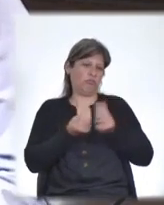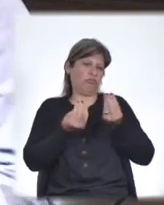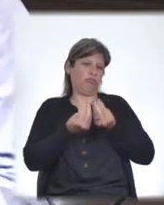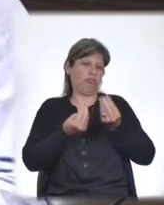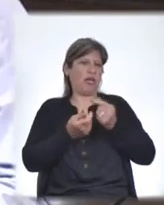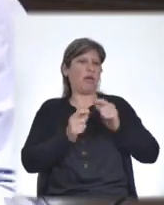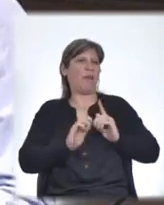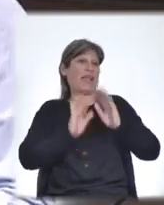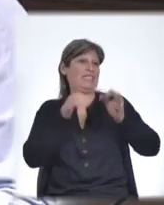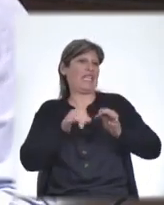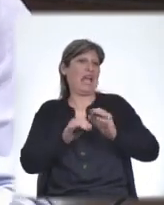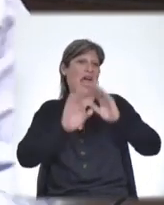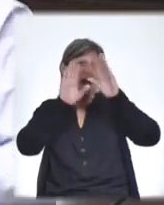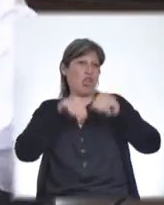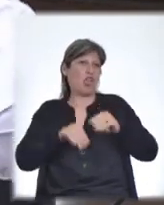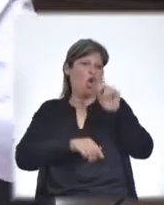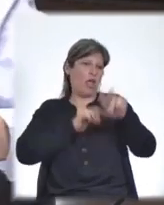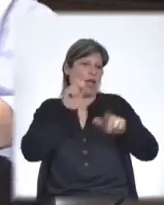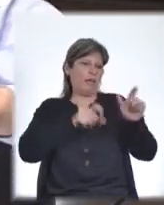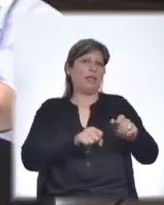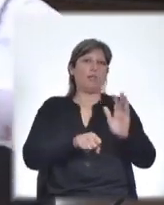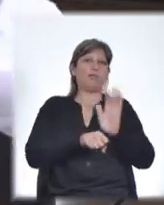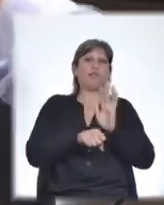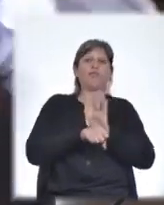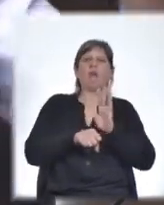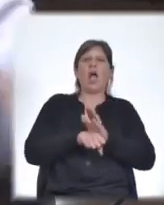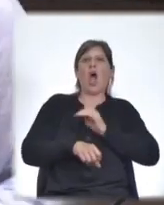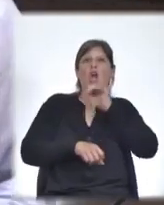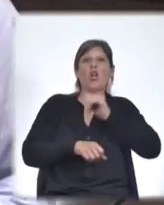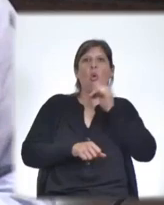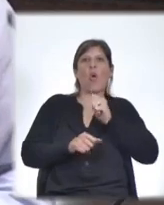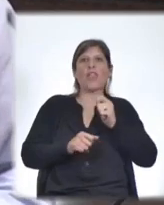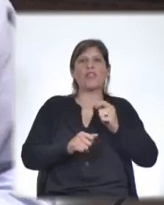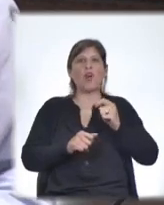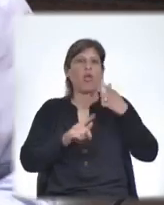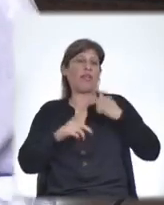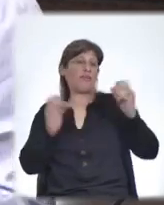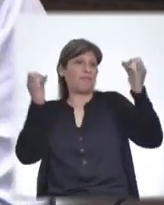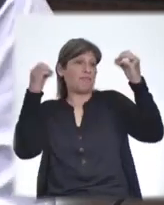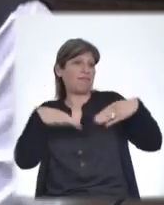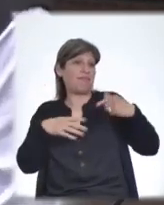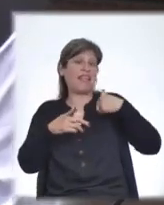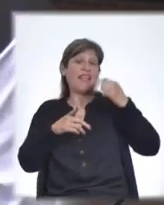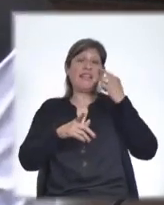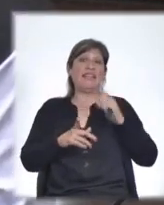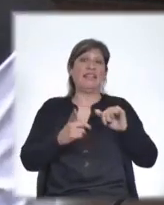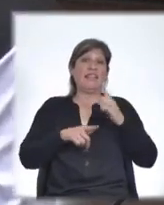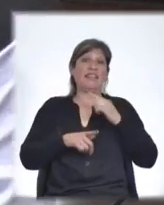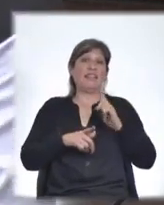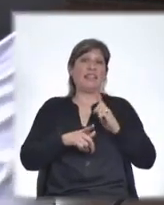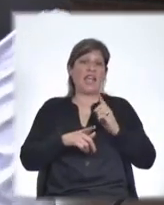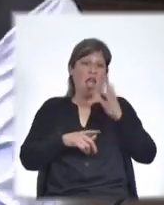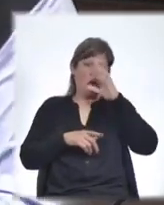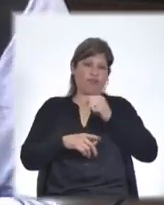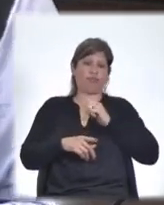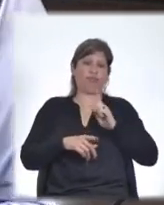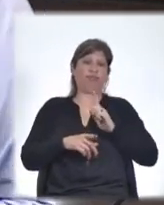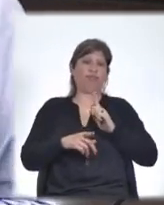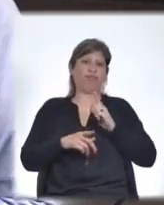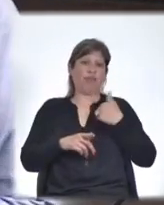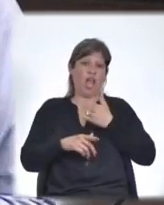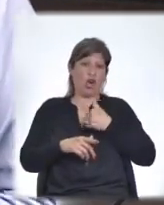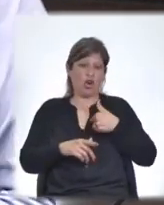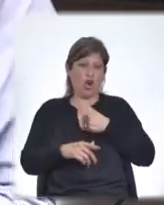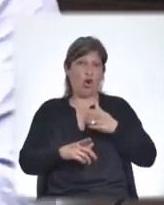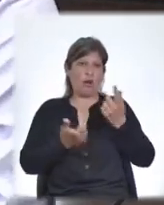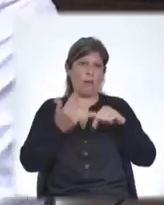todas las personas. Es como el cuento de hadas del neoliberalismo, que resiste los papeles, pero que en la realidad concreta para